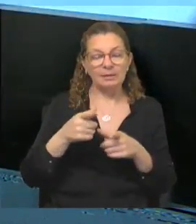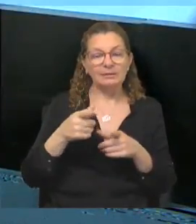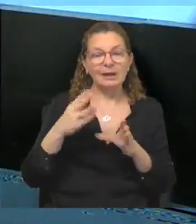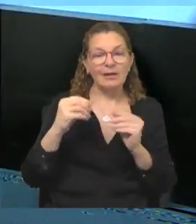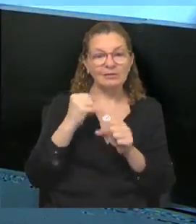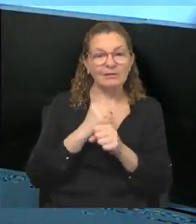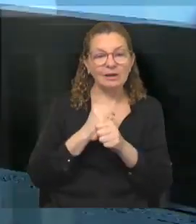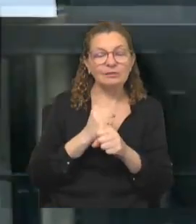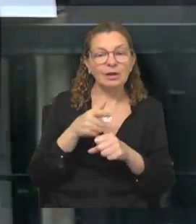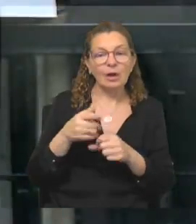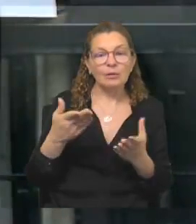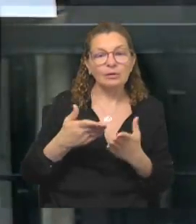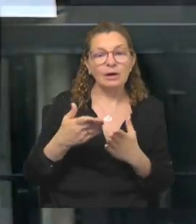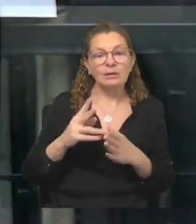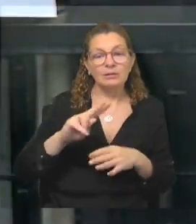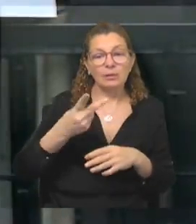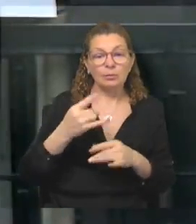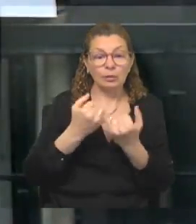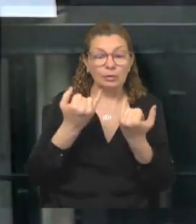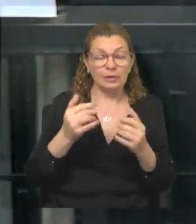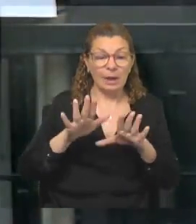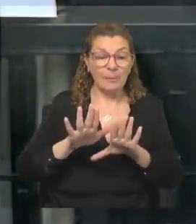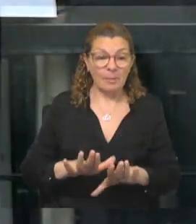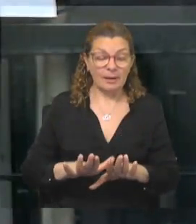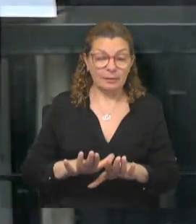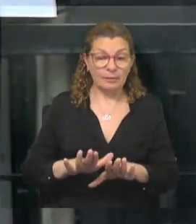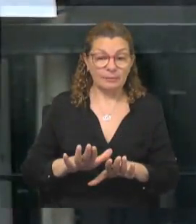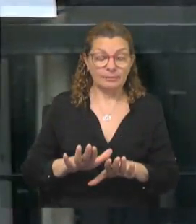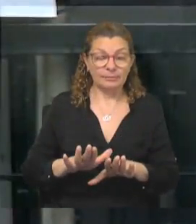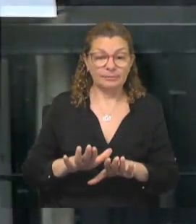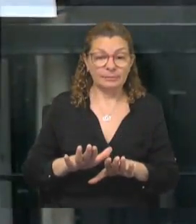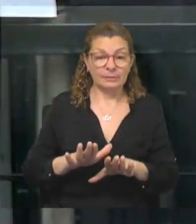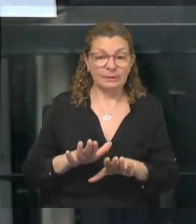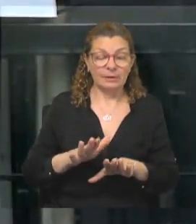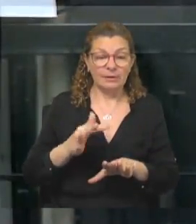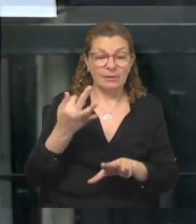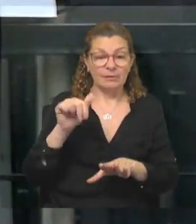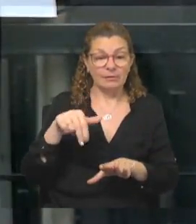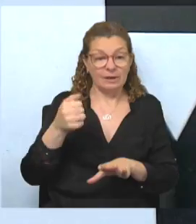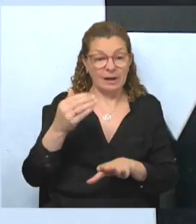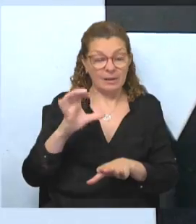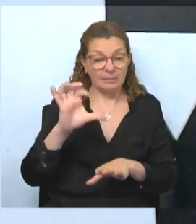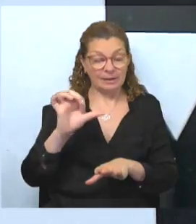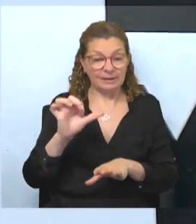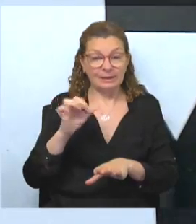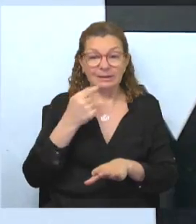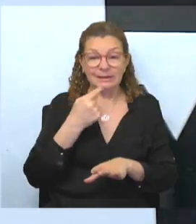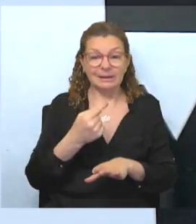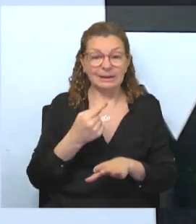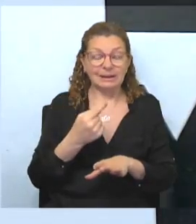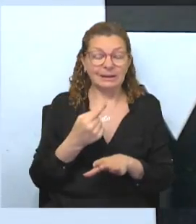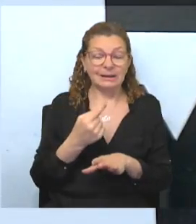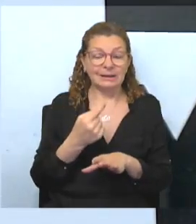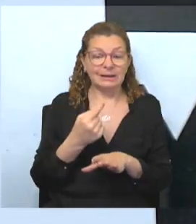estos momentos se está desarrollando la segunda jornada del paro de eh convocado Por la federación de docentes de enseñanza secundaria eh